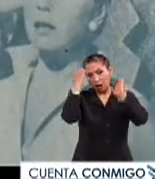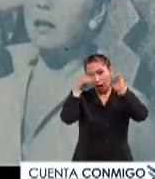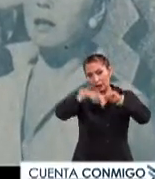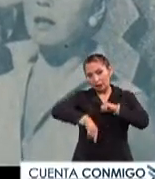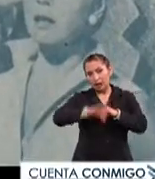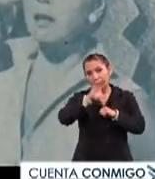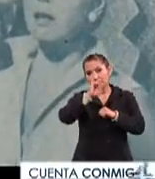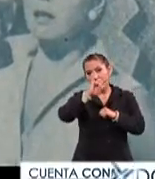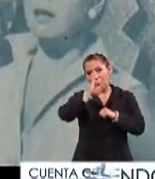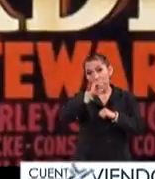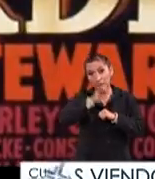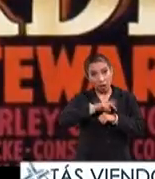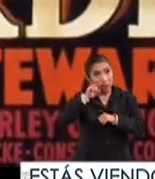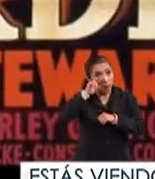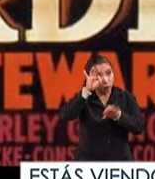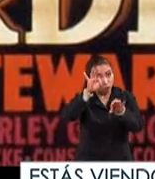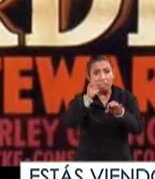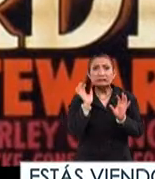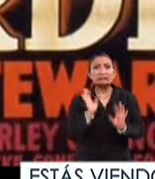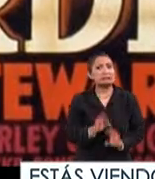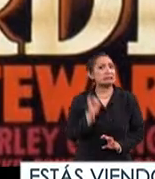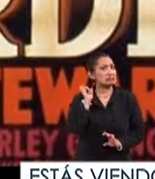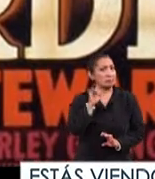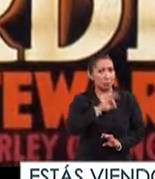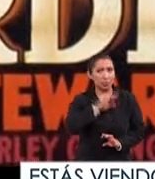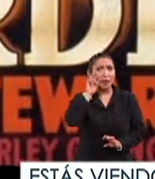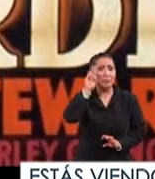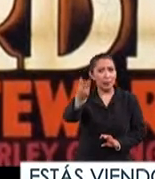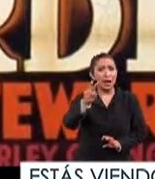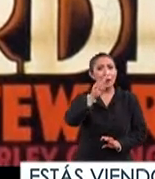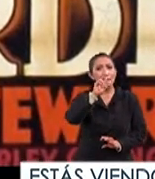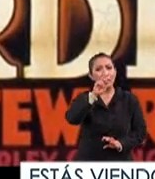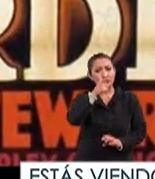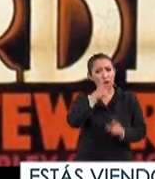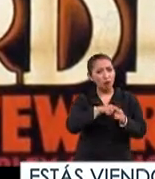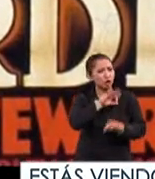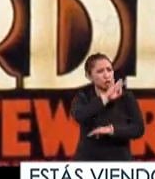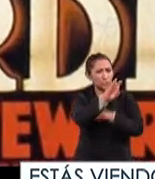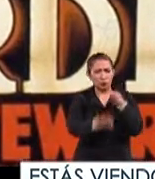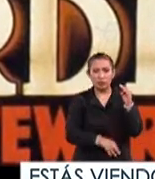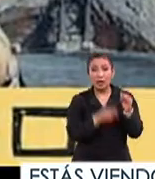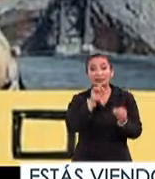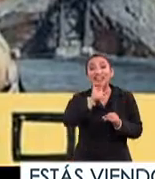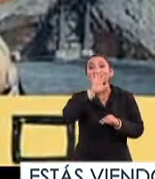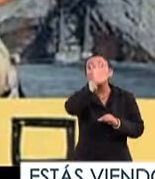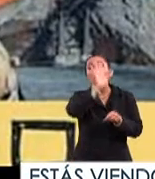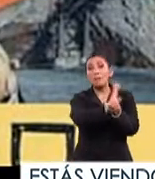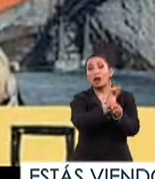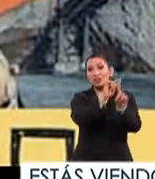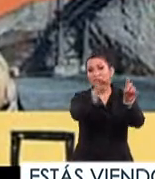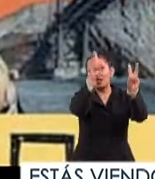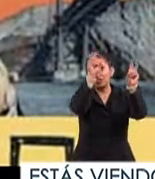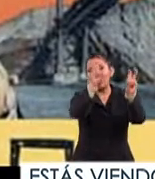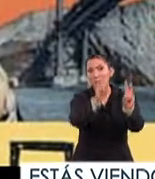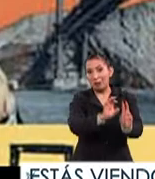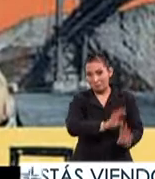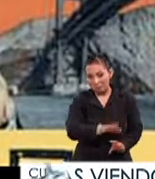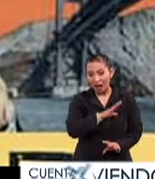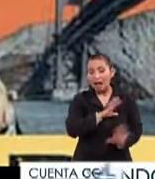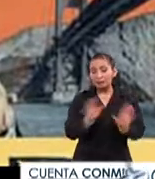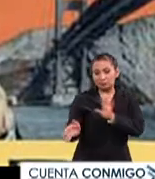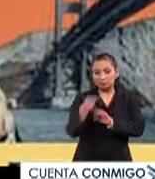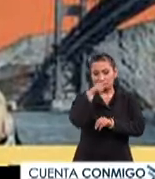la Cineteca Nacional. O sea, ¿las vamos a poder ver? Así es. Entonces, Vértigo no solamente y todo eso. la 35. Entonces, empezamos desde